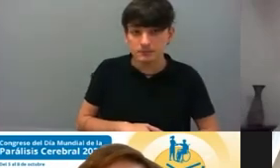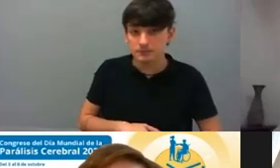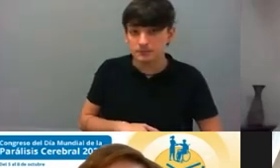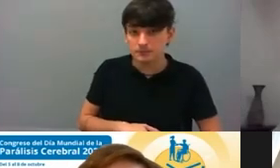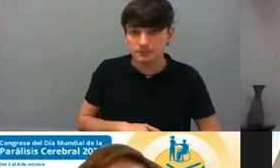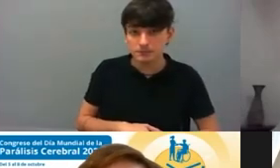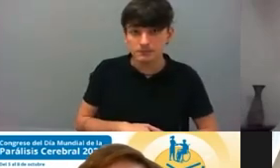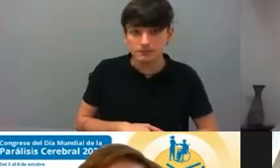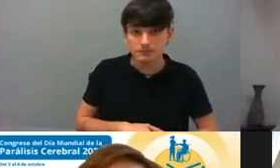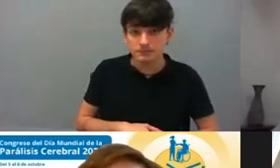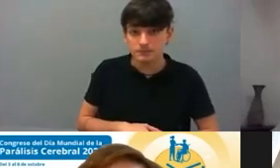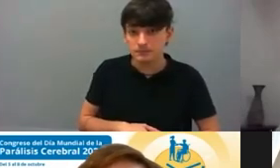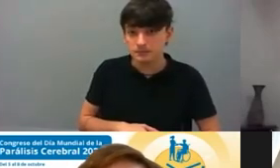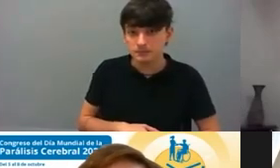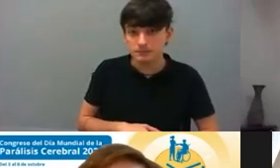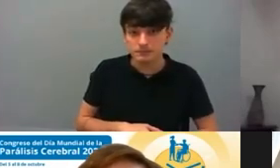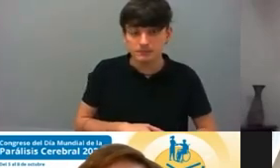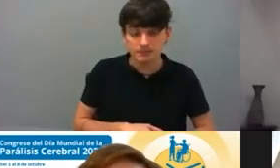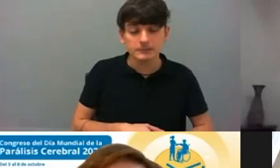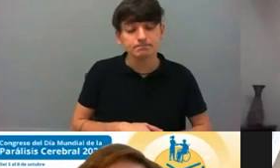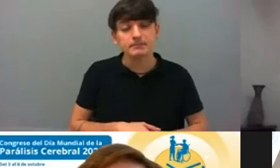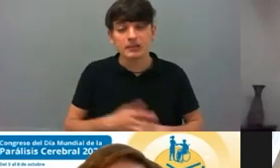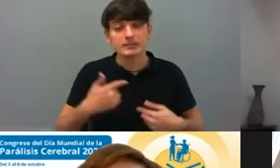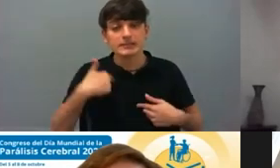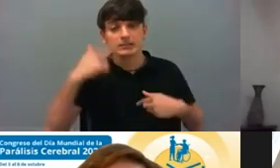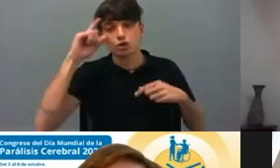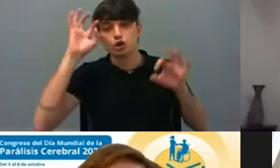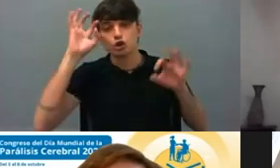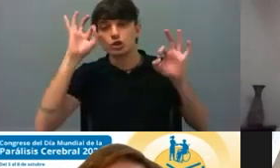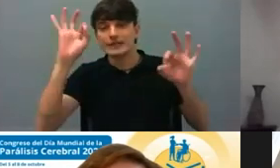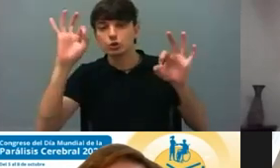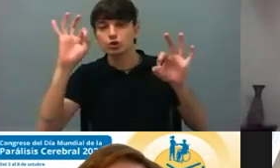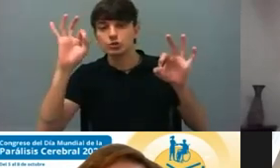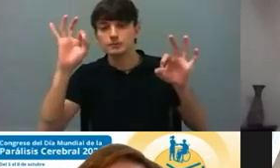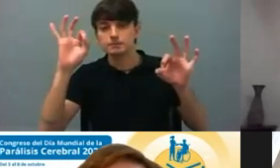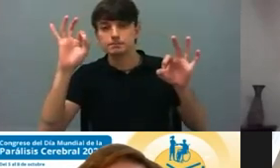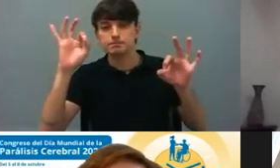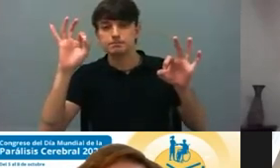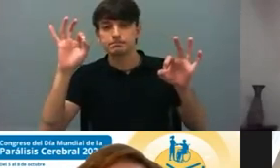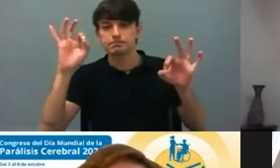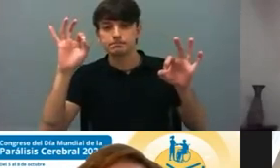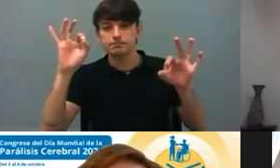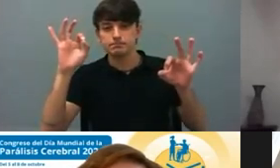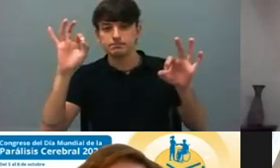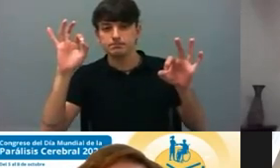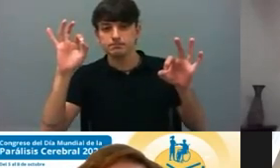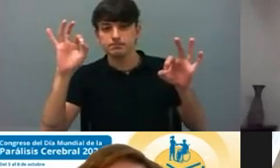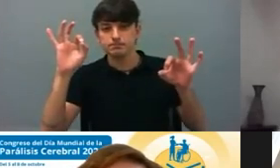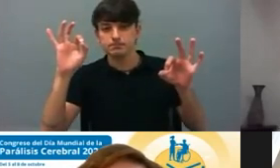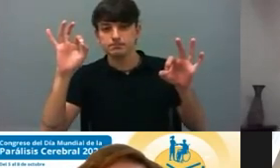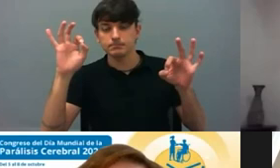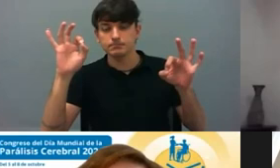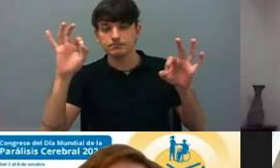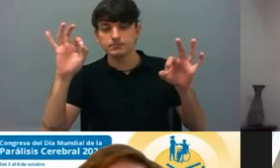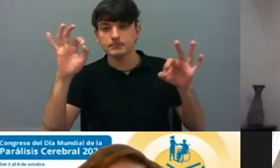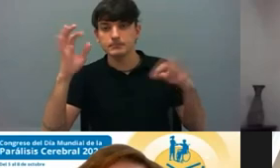pues yo creo que te voy a dejar o que le